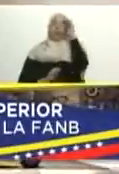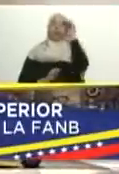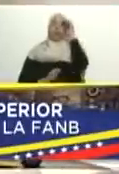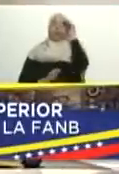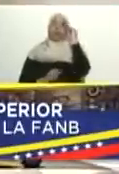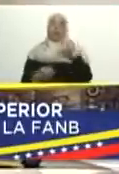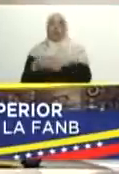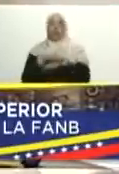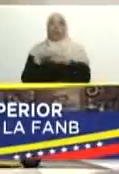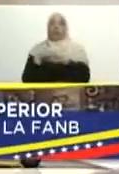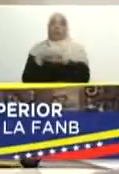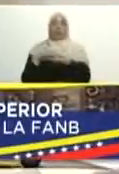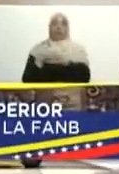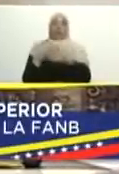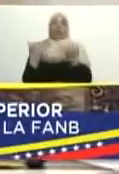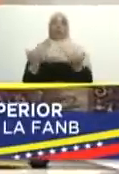viceministros